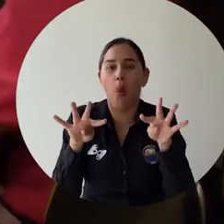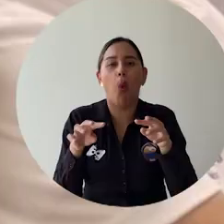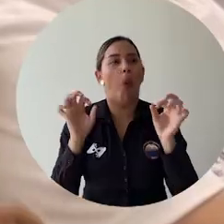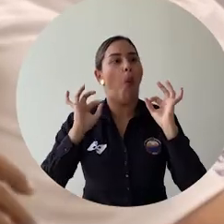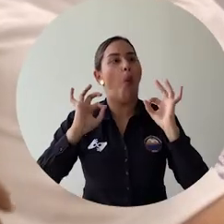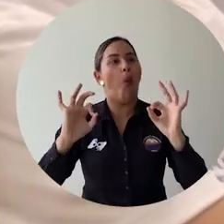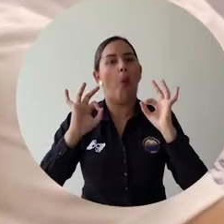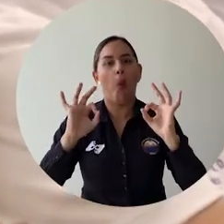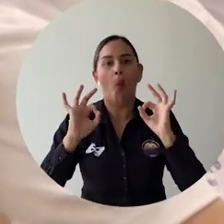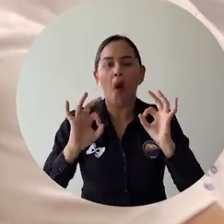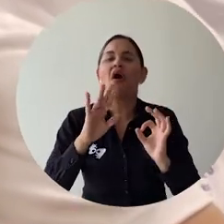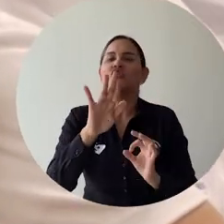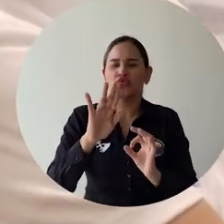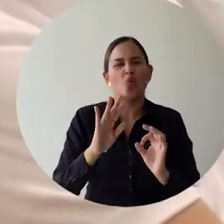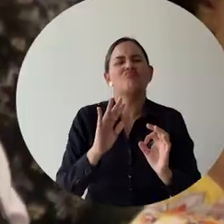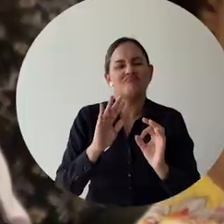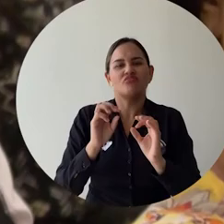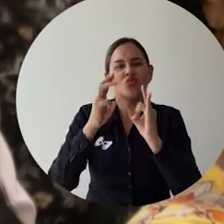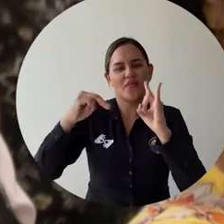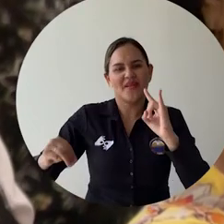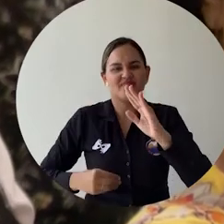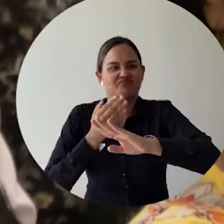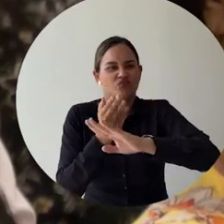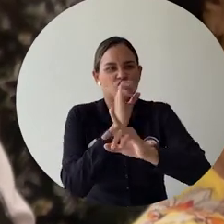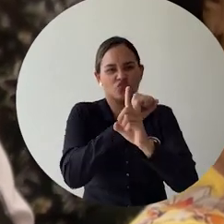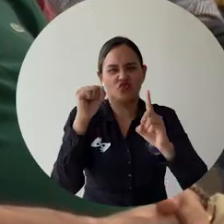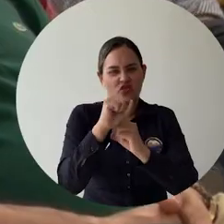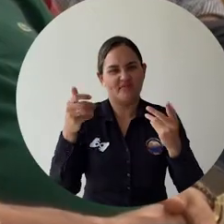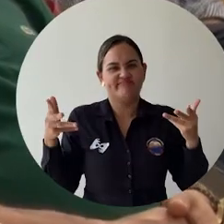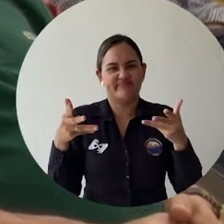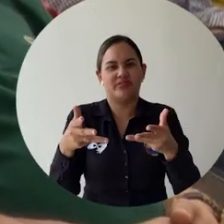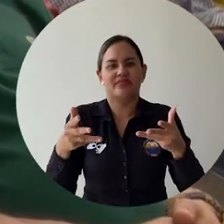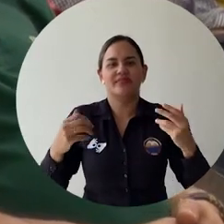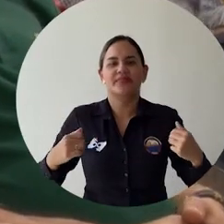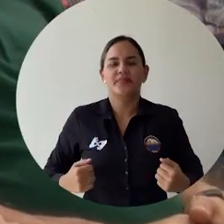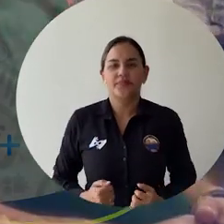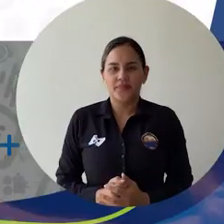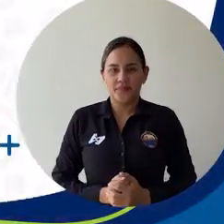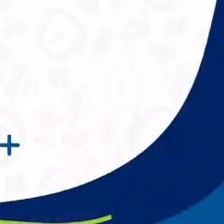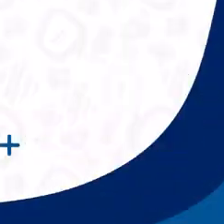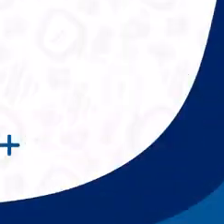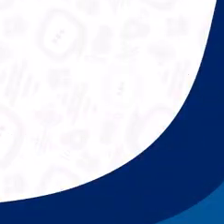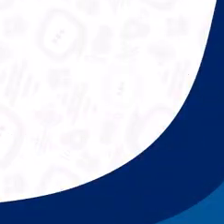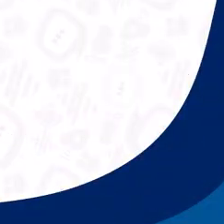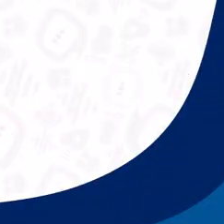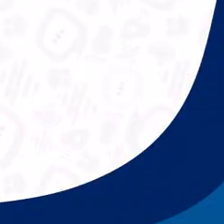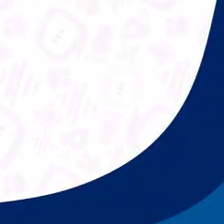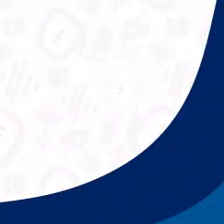presenciaron la rendición de cuentas y valoraron significativamente los aportes de Unimagdalena a la sociedad.